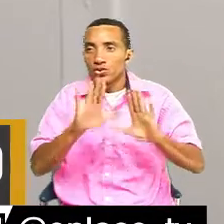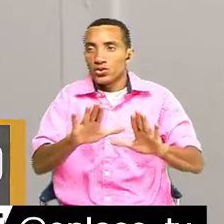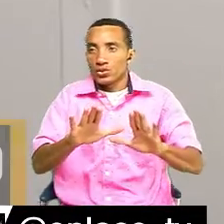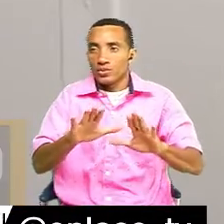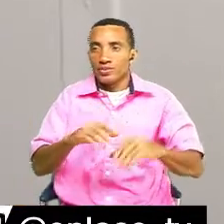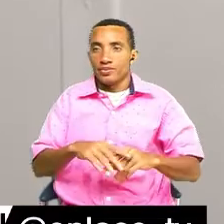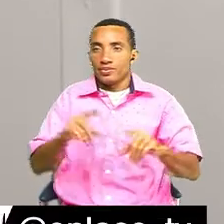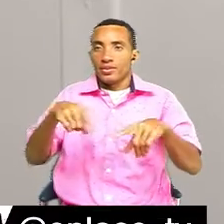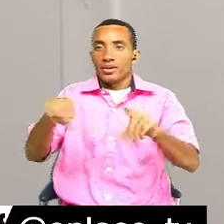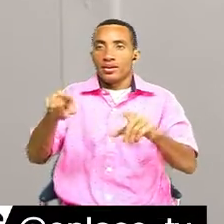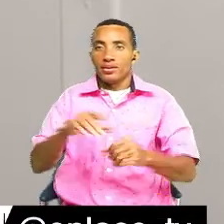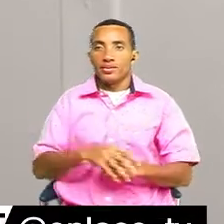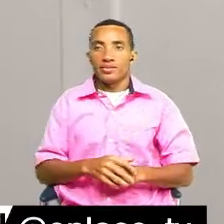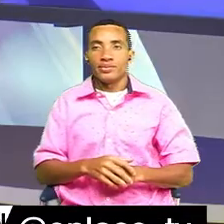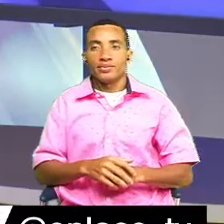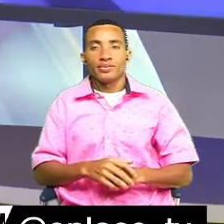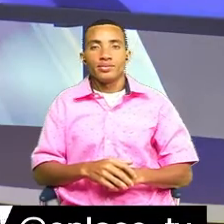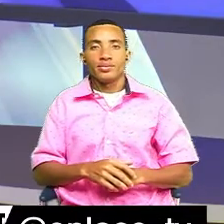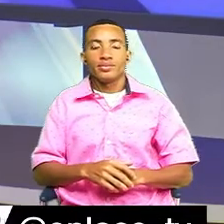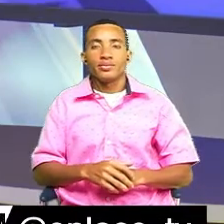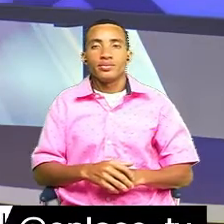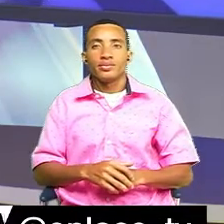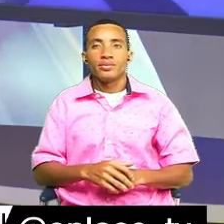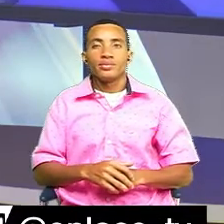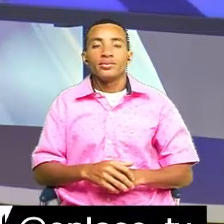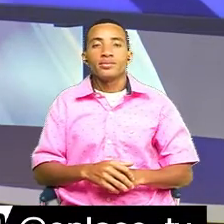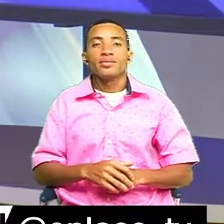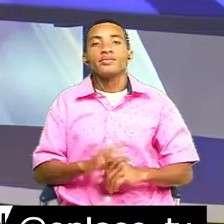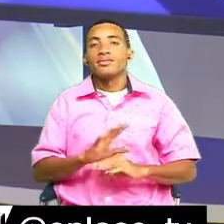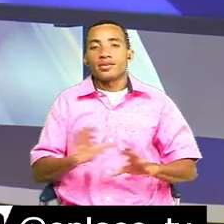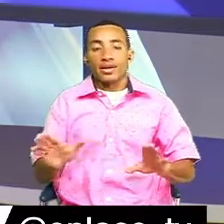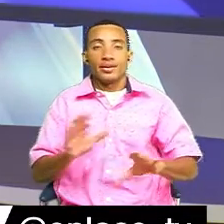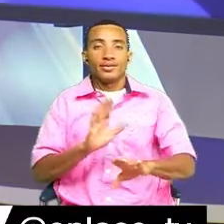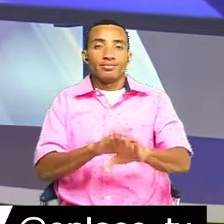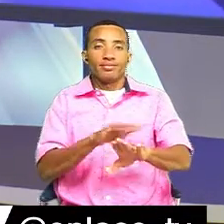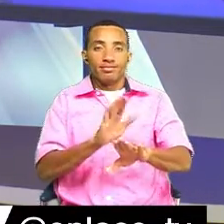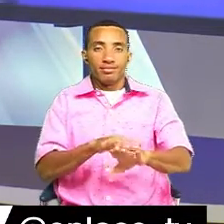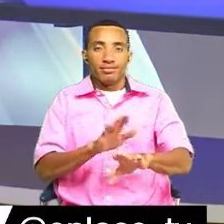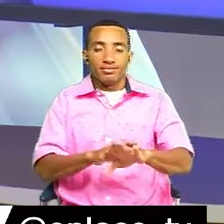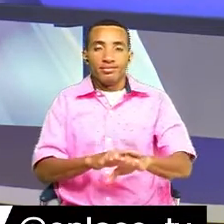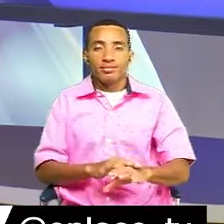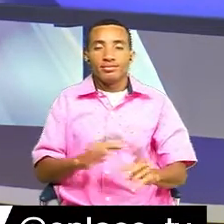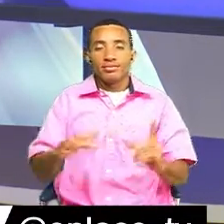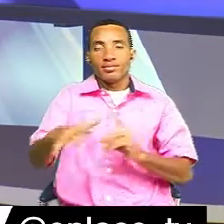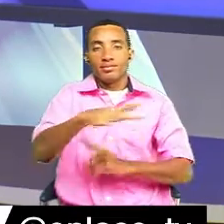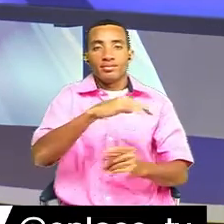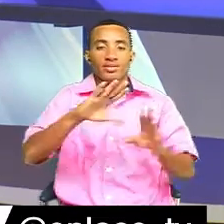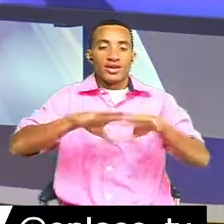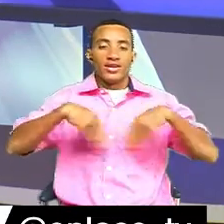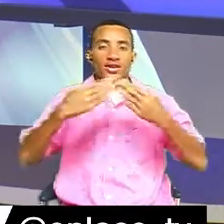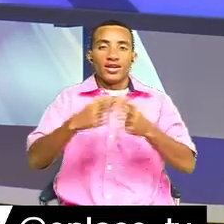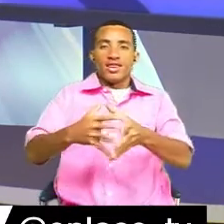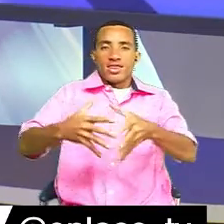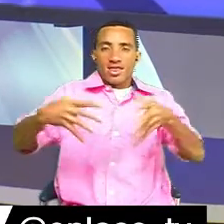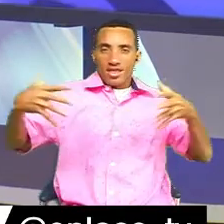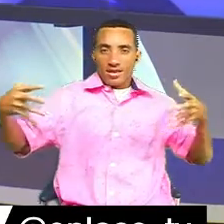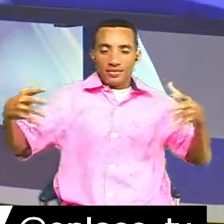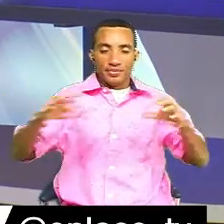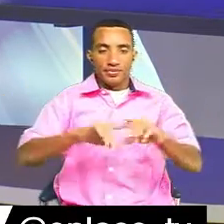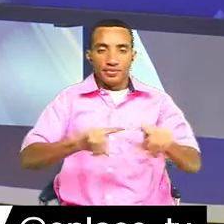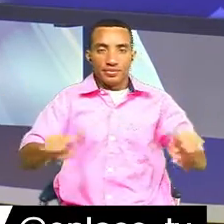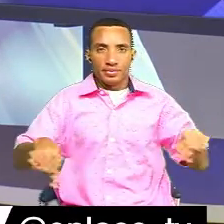ellos, de la Comuna 3. Es el pronunciamiento que frente a la situación dada en el megacolegio hacen desde la Secretaría